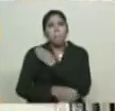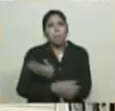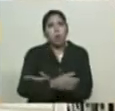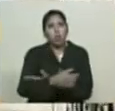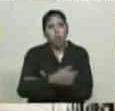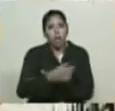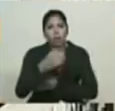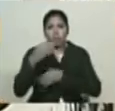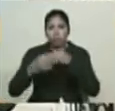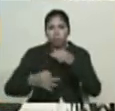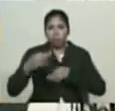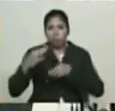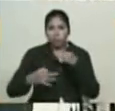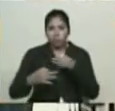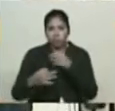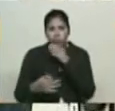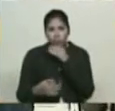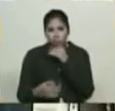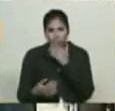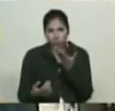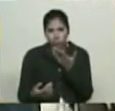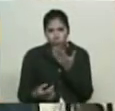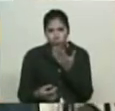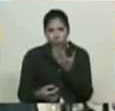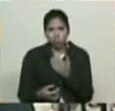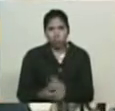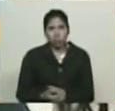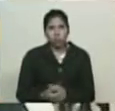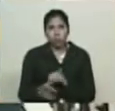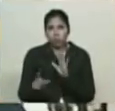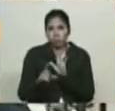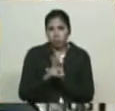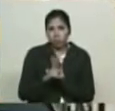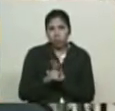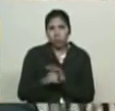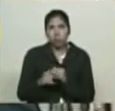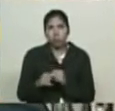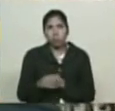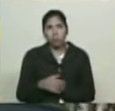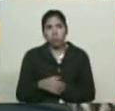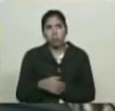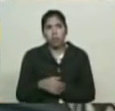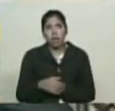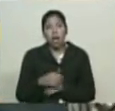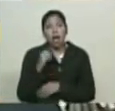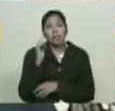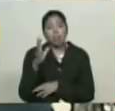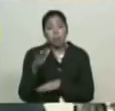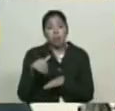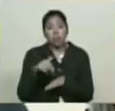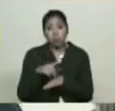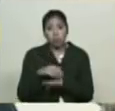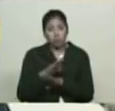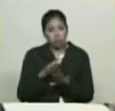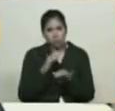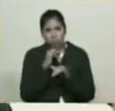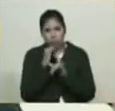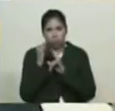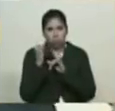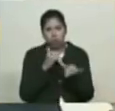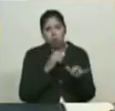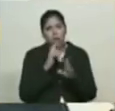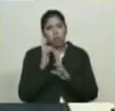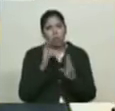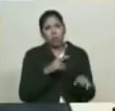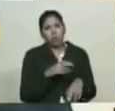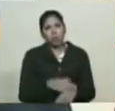y ya la directiva de la Asamblea Nacional fijó posición al respecto. Ellos aseguraban que este anuncio pudiera